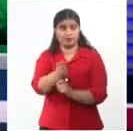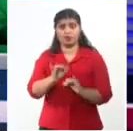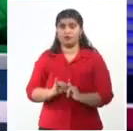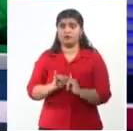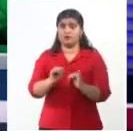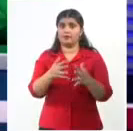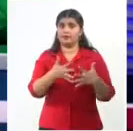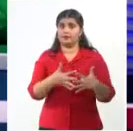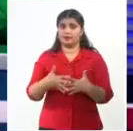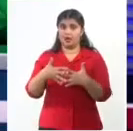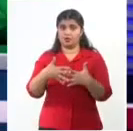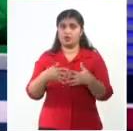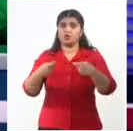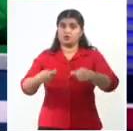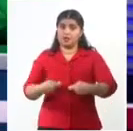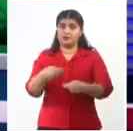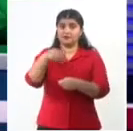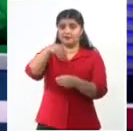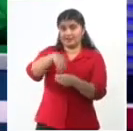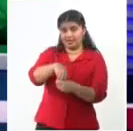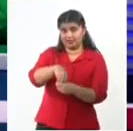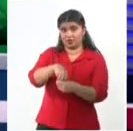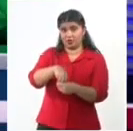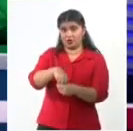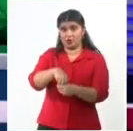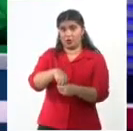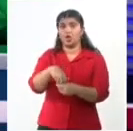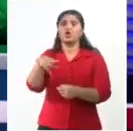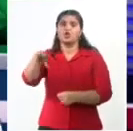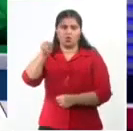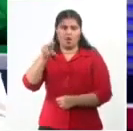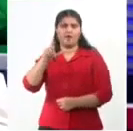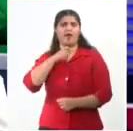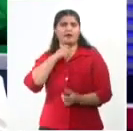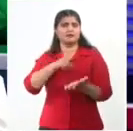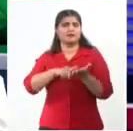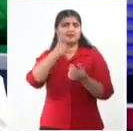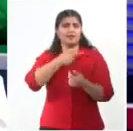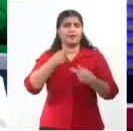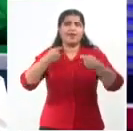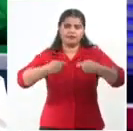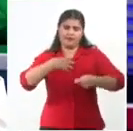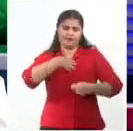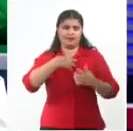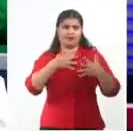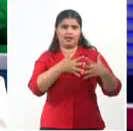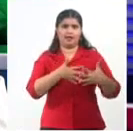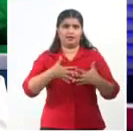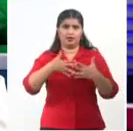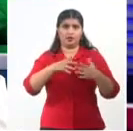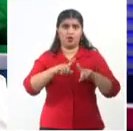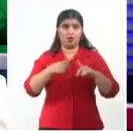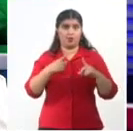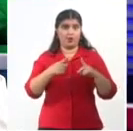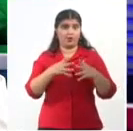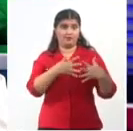se producen 13 vuelos semanales, se producían provenientes de Sudáfrica. Bueno, ya esta mañana yo